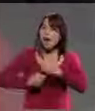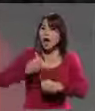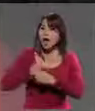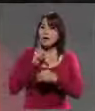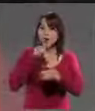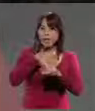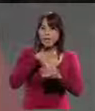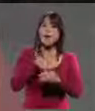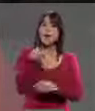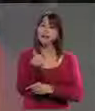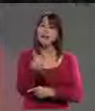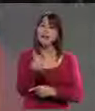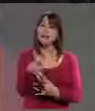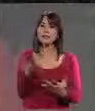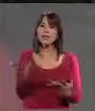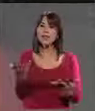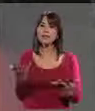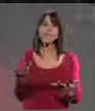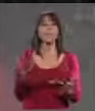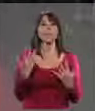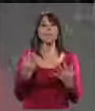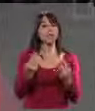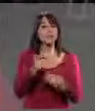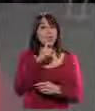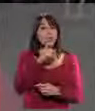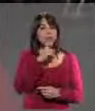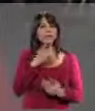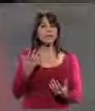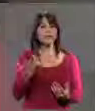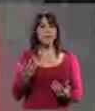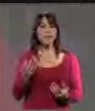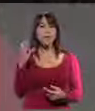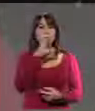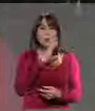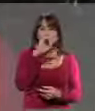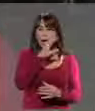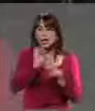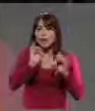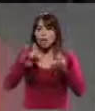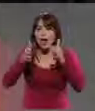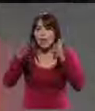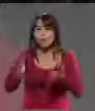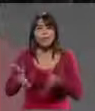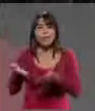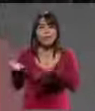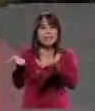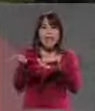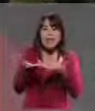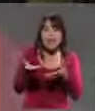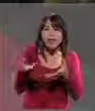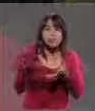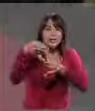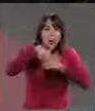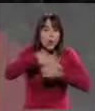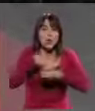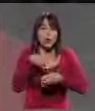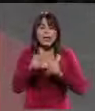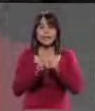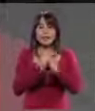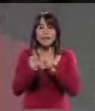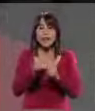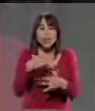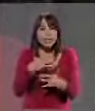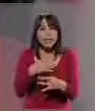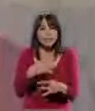años de participar de esta, pues ha sido muy difícil buscar jugadores, traerlos, que se